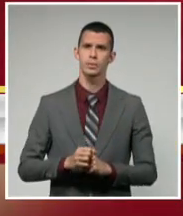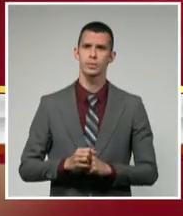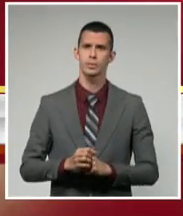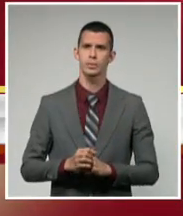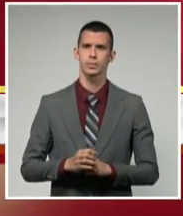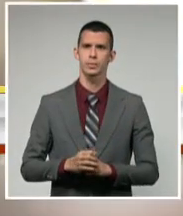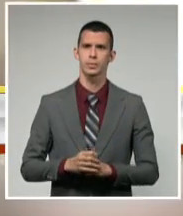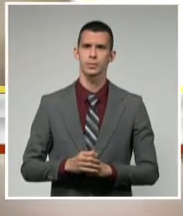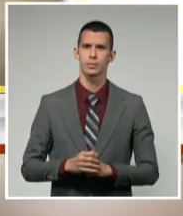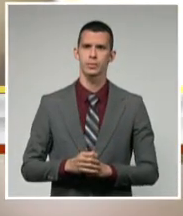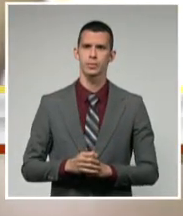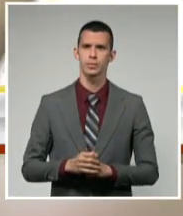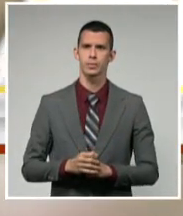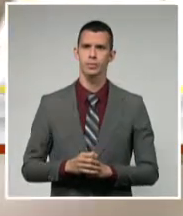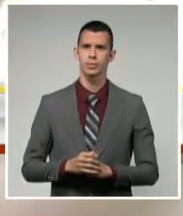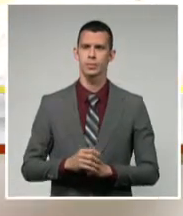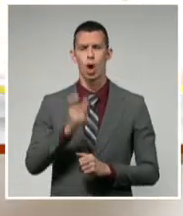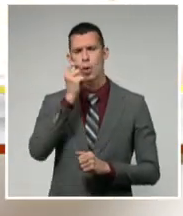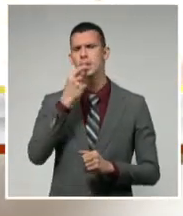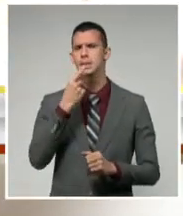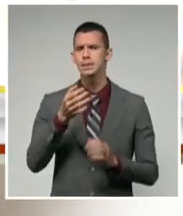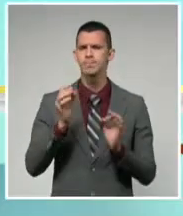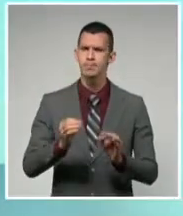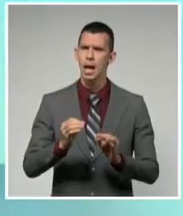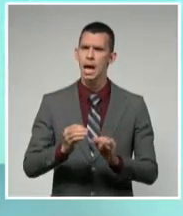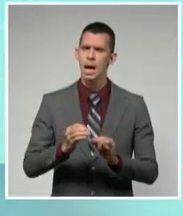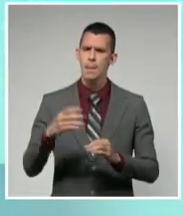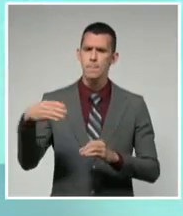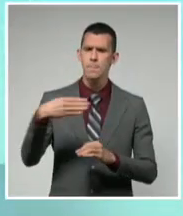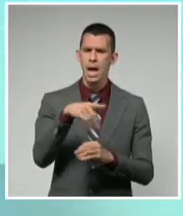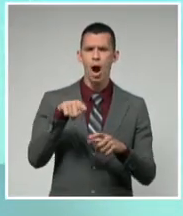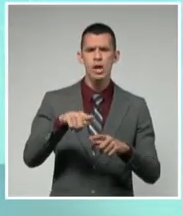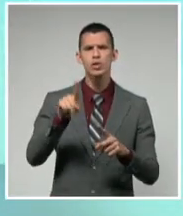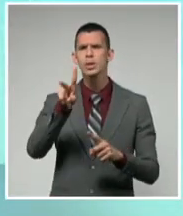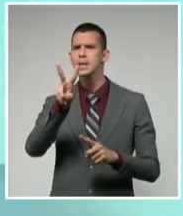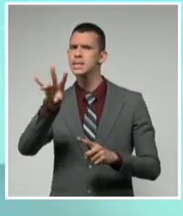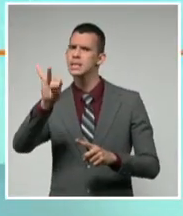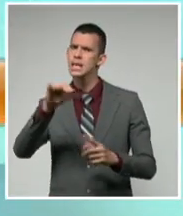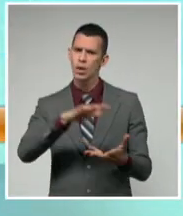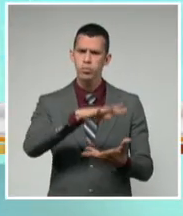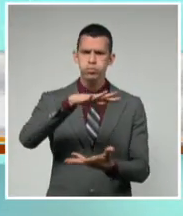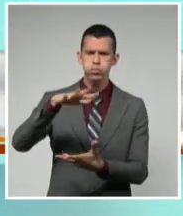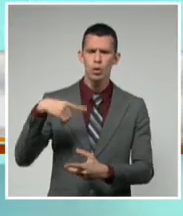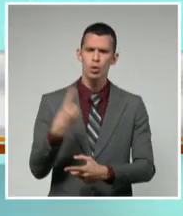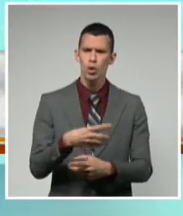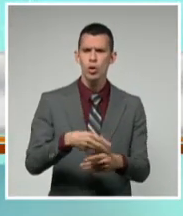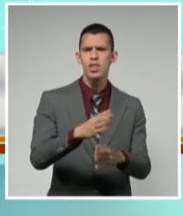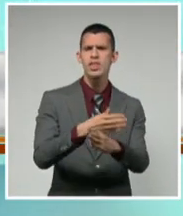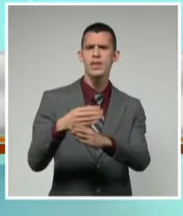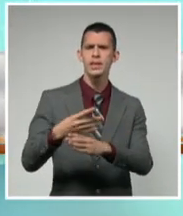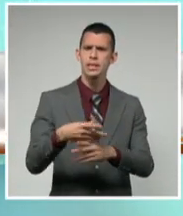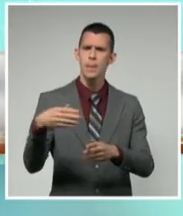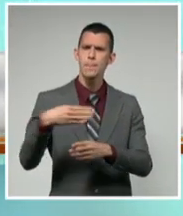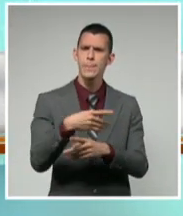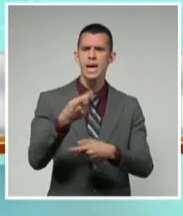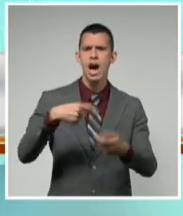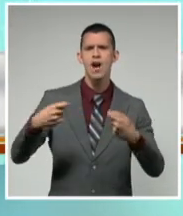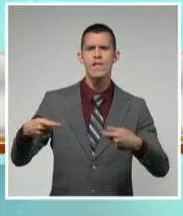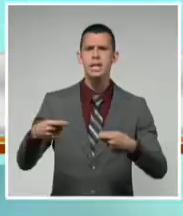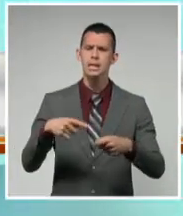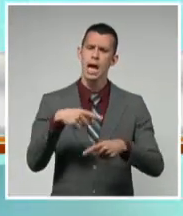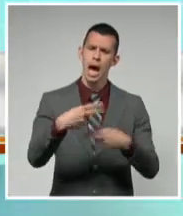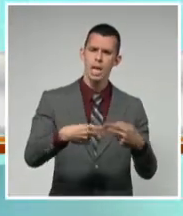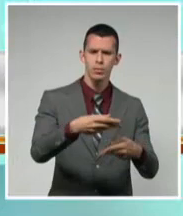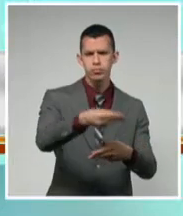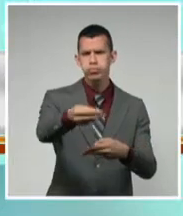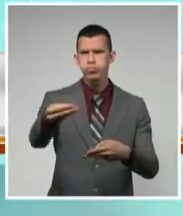calendario. Estas 127 toneladas de la cojinúa se repartieron fundamentalmente en la red de pescadería, en las 14 pescaderías de la provincia, y se le entregó